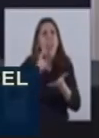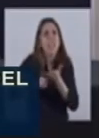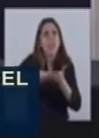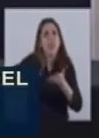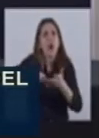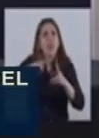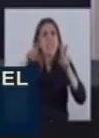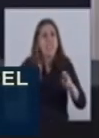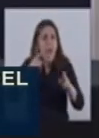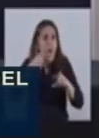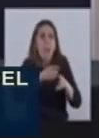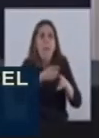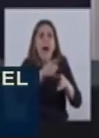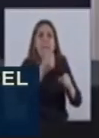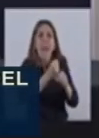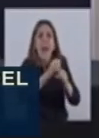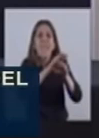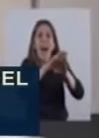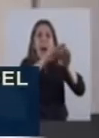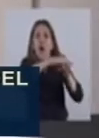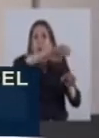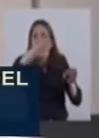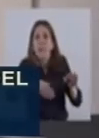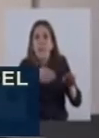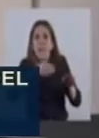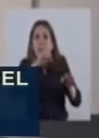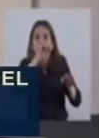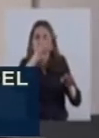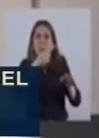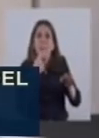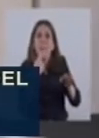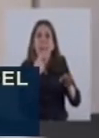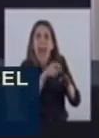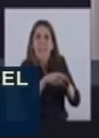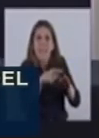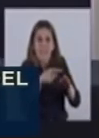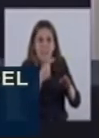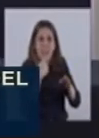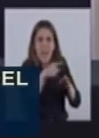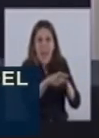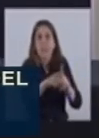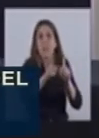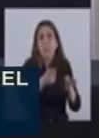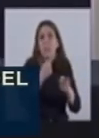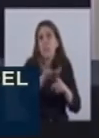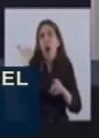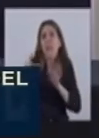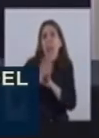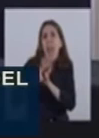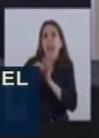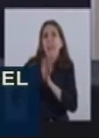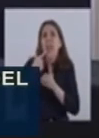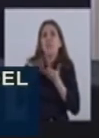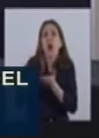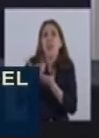hechos concretos, ya en el Banco Central anunció que ya arranca hoy con un diferencial del 1% el tipo de cambio oficial, y además con este mismo antecedente